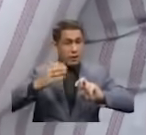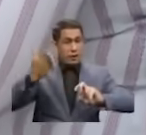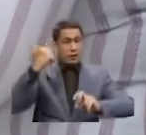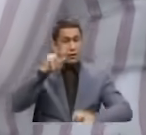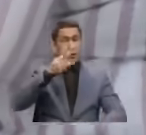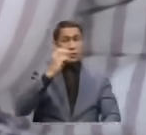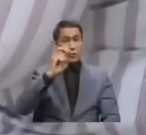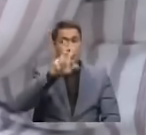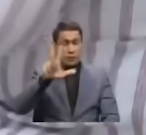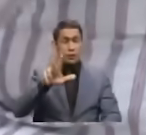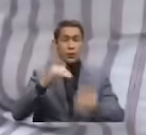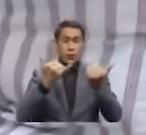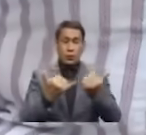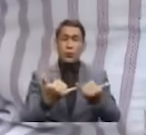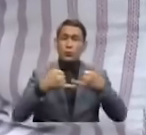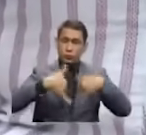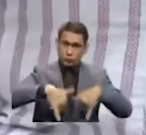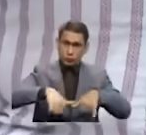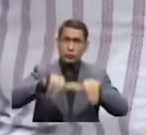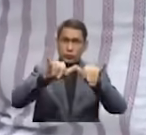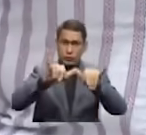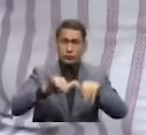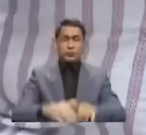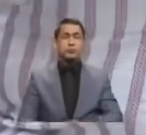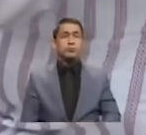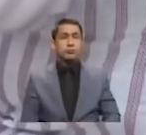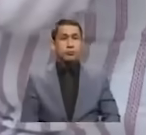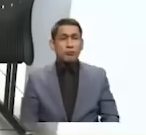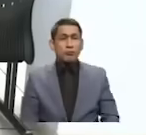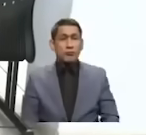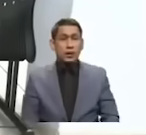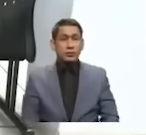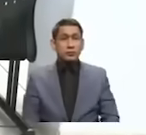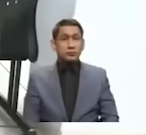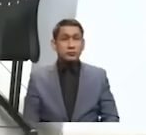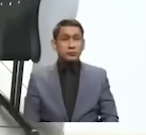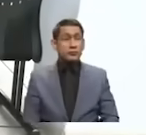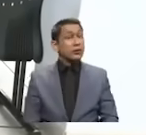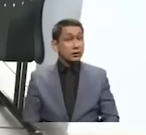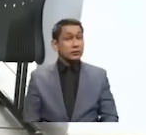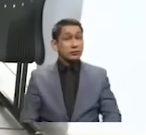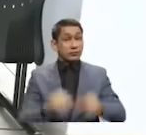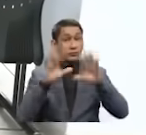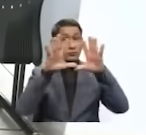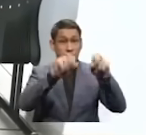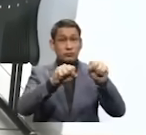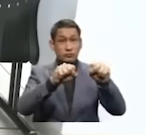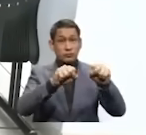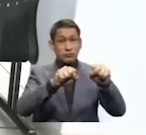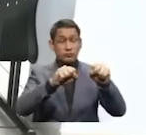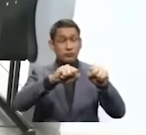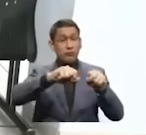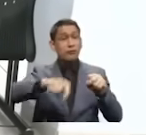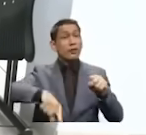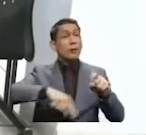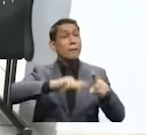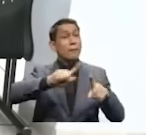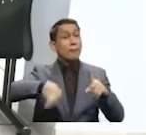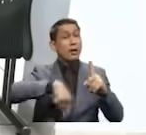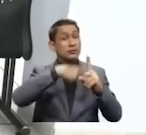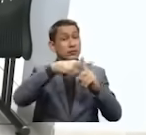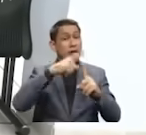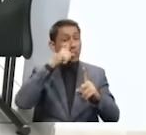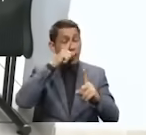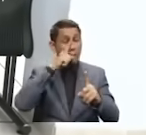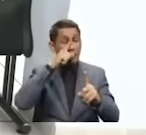que hoy ya da la pauta de las primeras detenciones, pues presuntamente podrían estar involucrados más personal que tiene